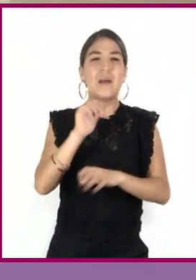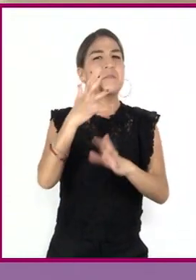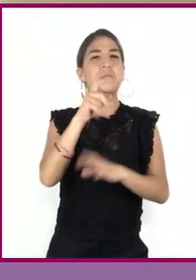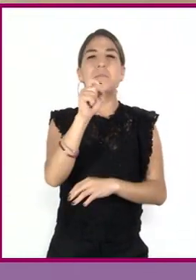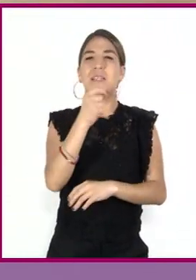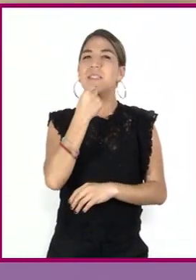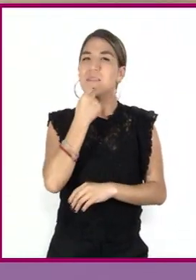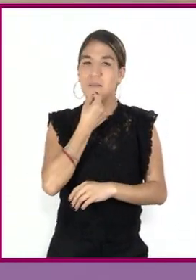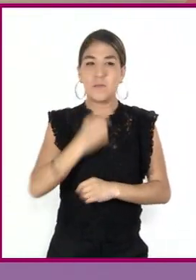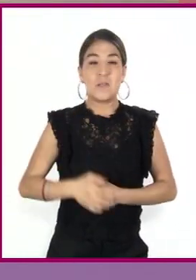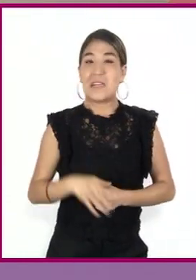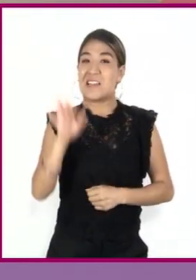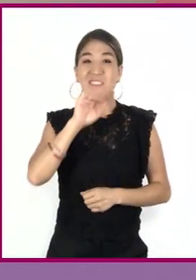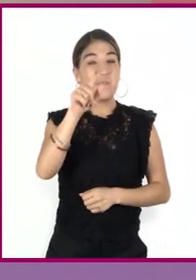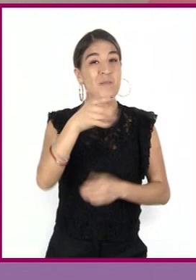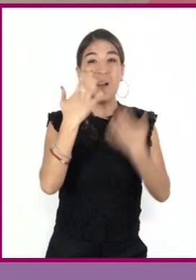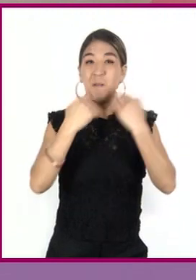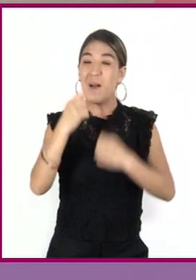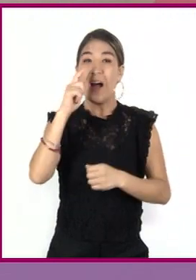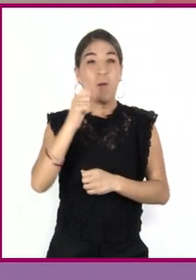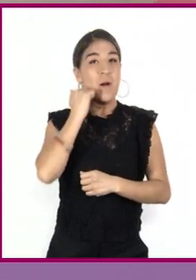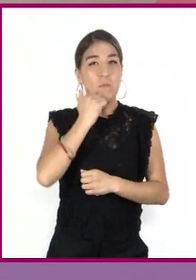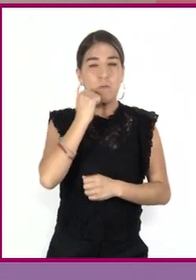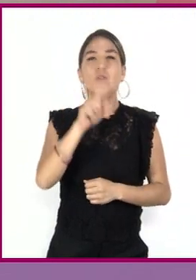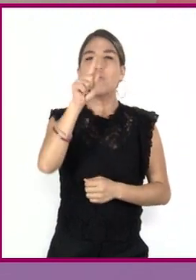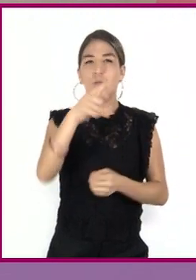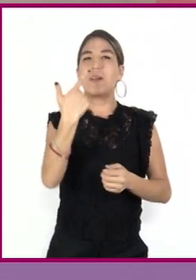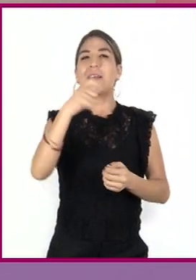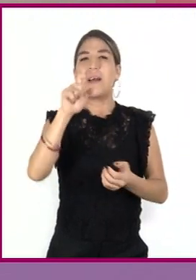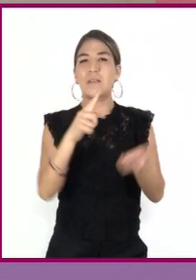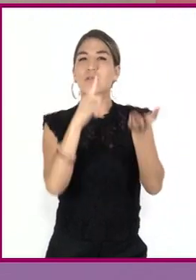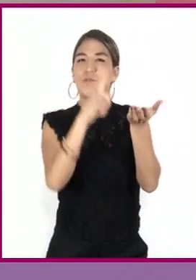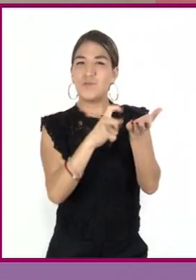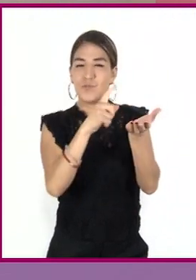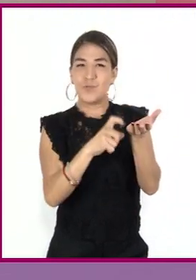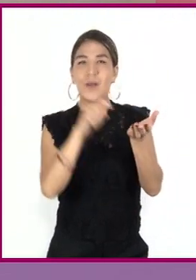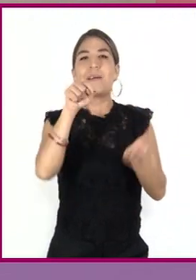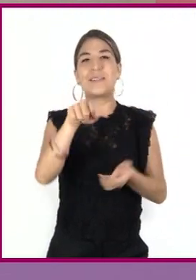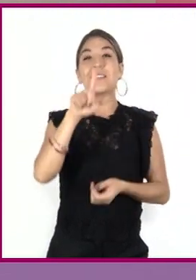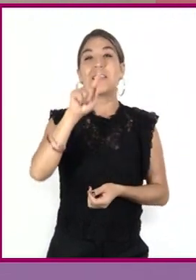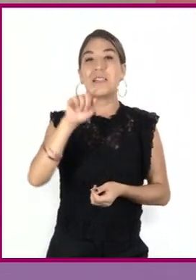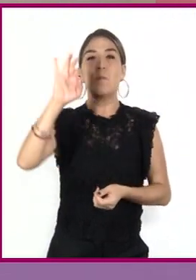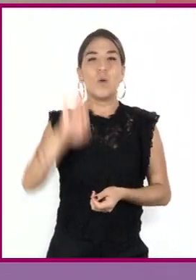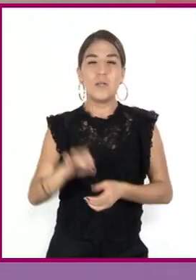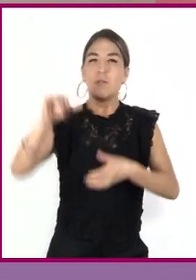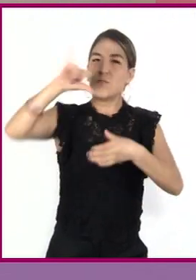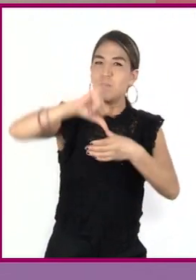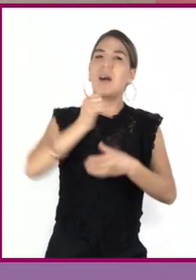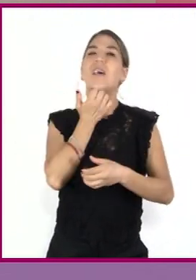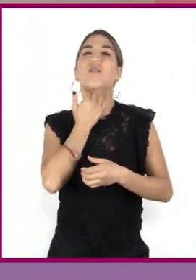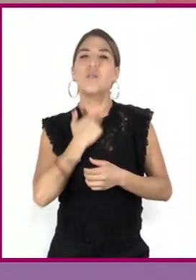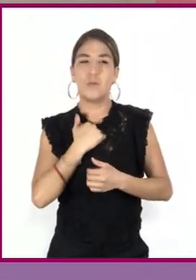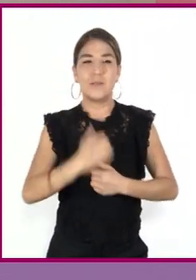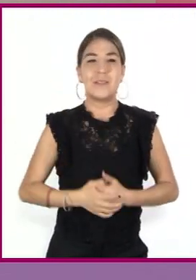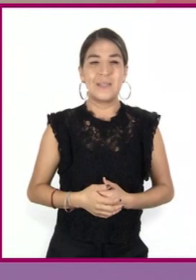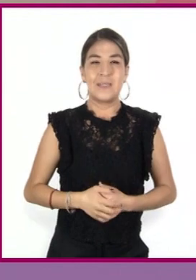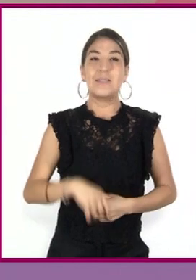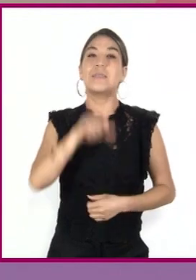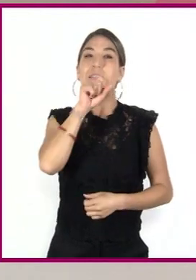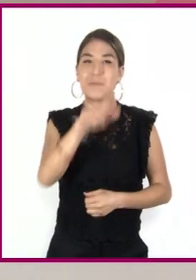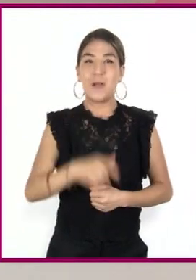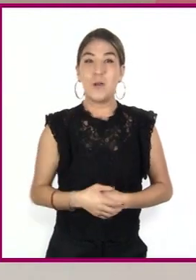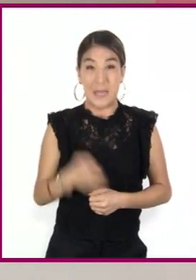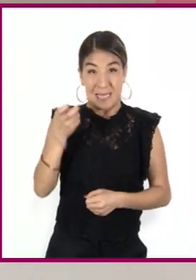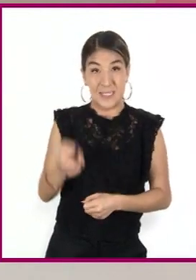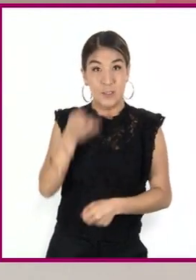segundos. Si no disponen de agua y jabón, usen gel antibacterial con una concentración de 70% de alcohol. Y precisamente